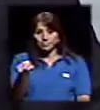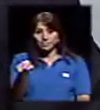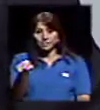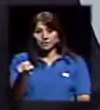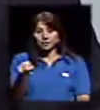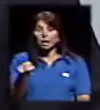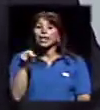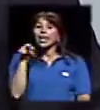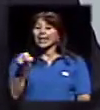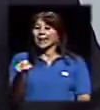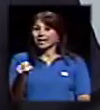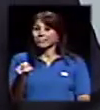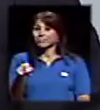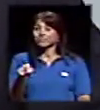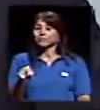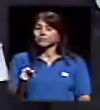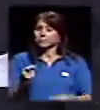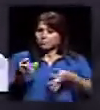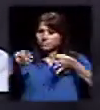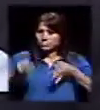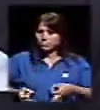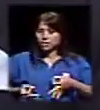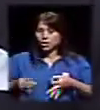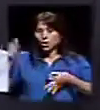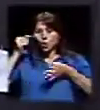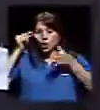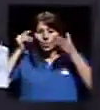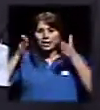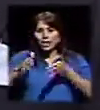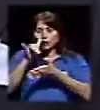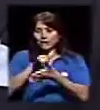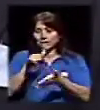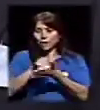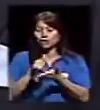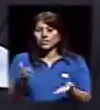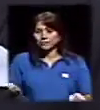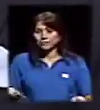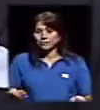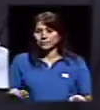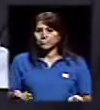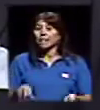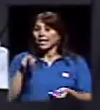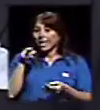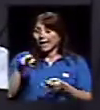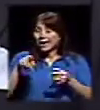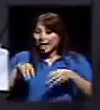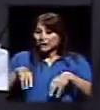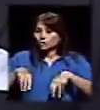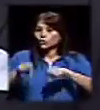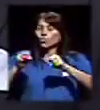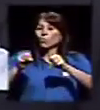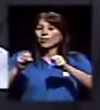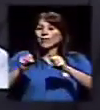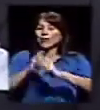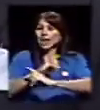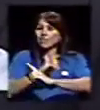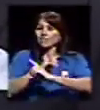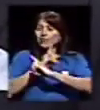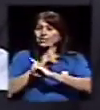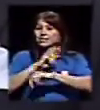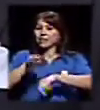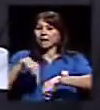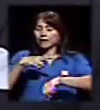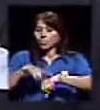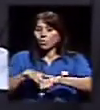originalmente gobernador de San José, dicho sea de paso, ¿verdad? El que asume la defensa decidida, digamos, de la